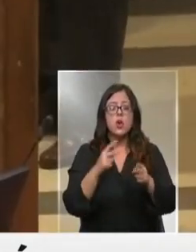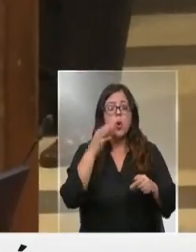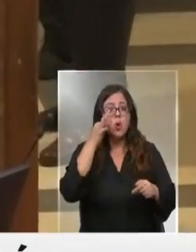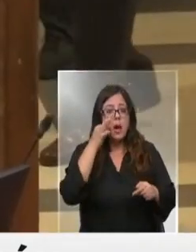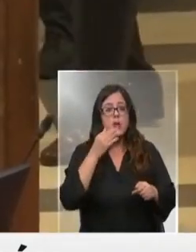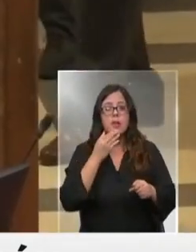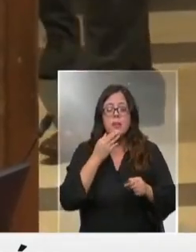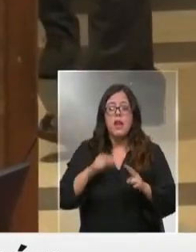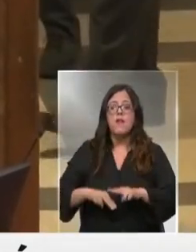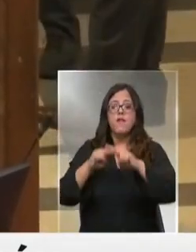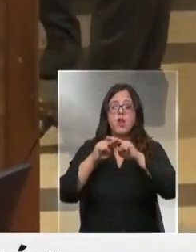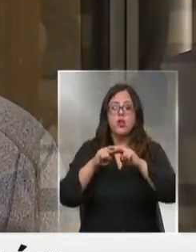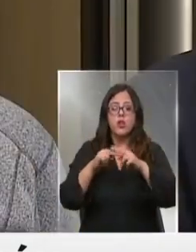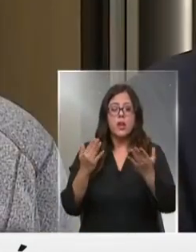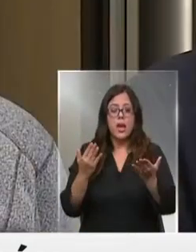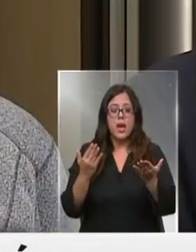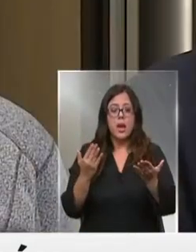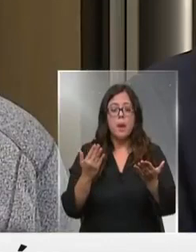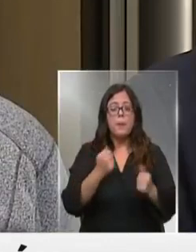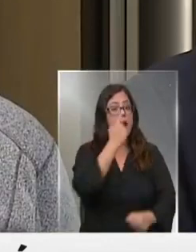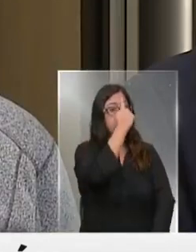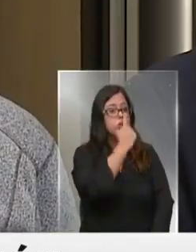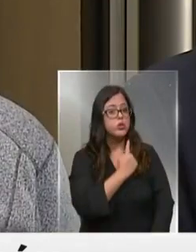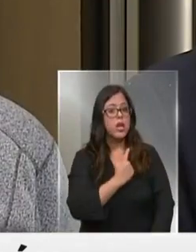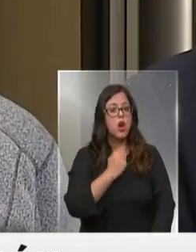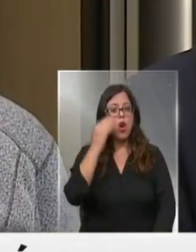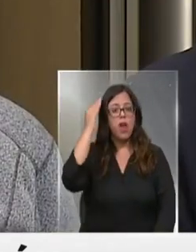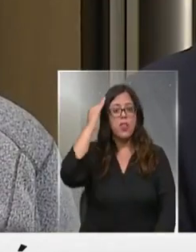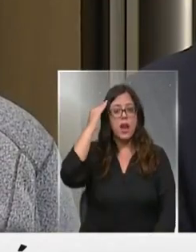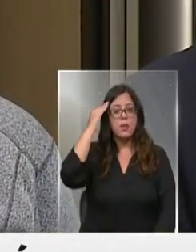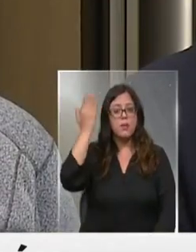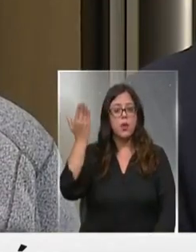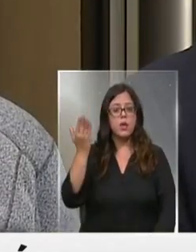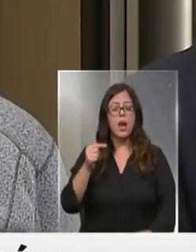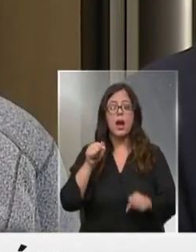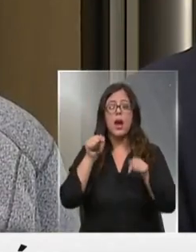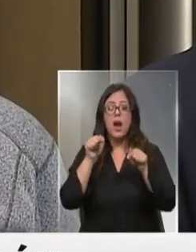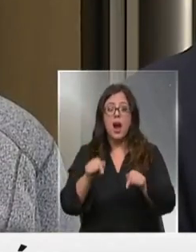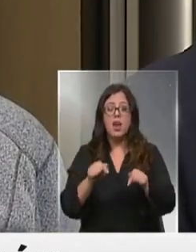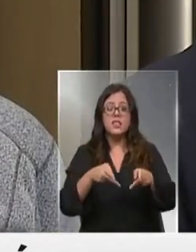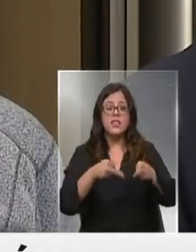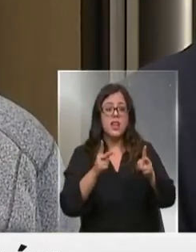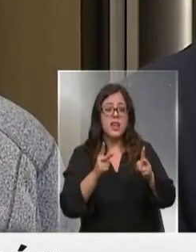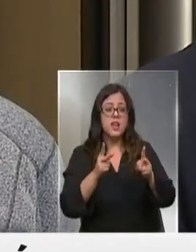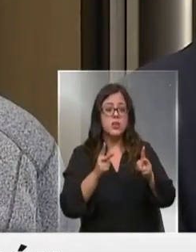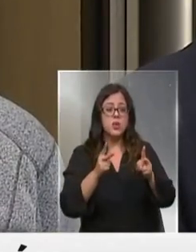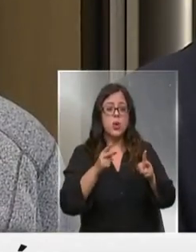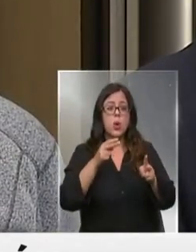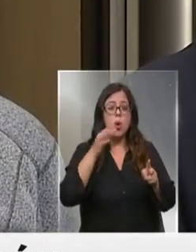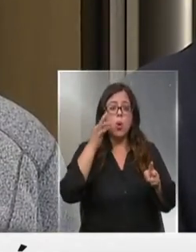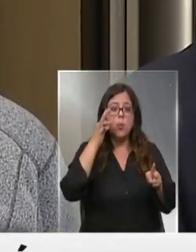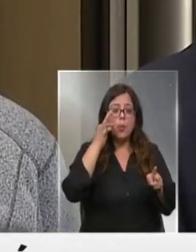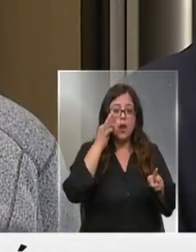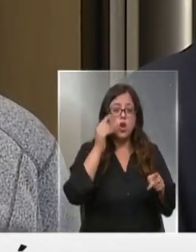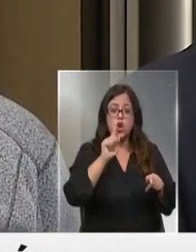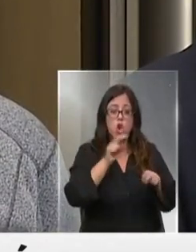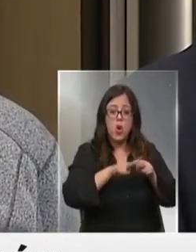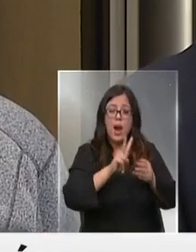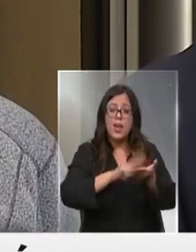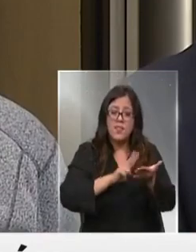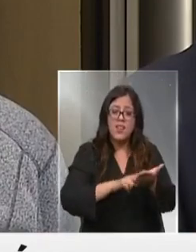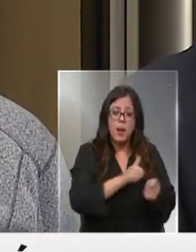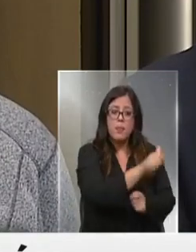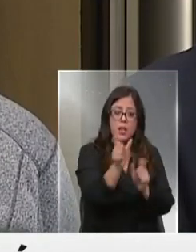de la Memoria. Mientras no haya una transparencia, mientras el Instituto Nacional de Derechos Humanos no sea capaz de velar por los derechos humanos de todos los